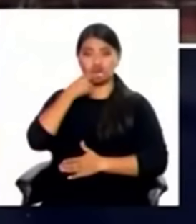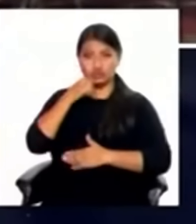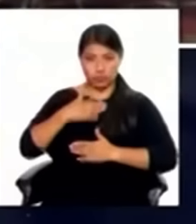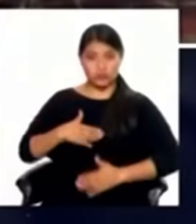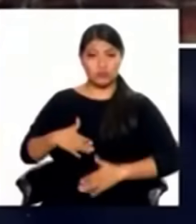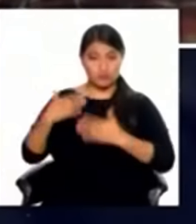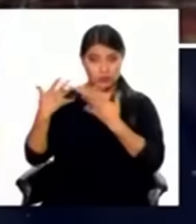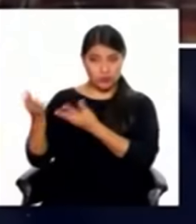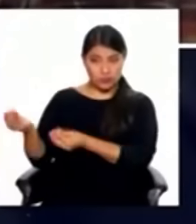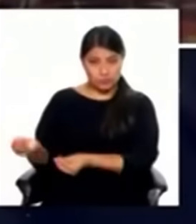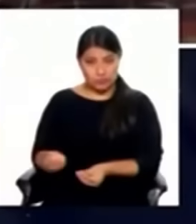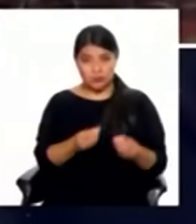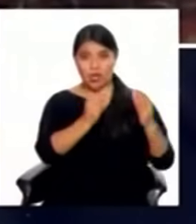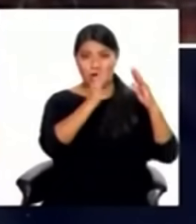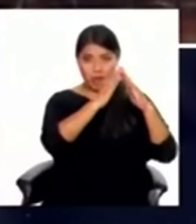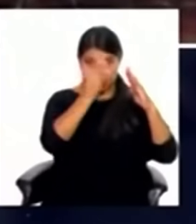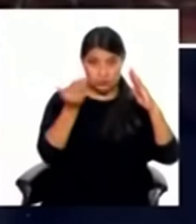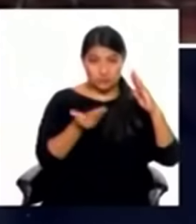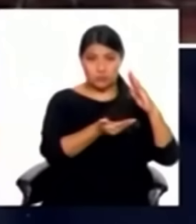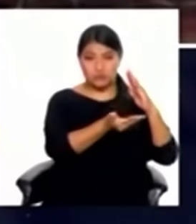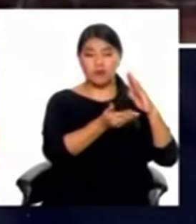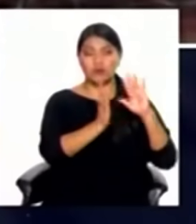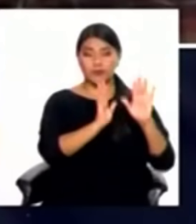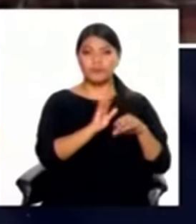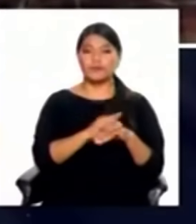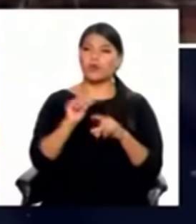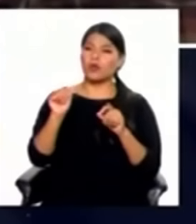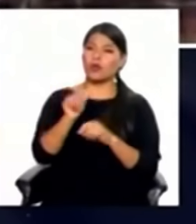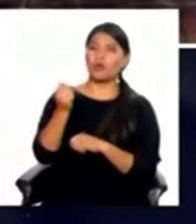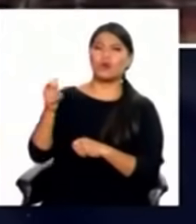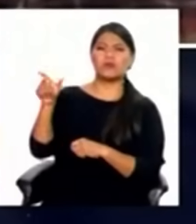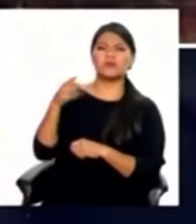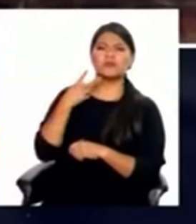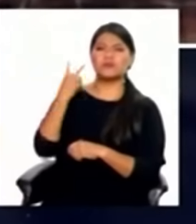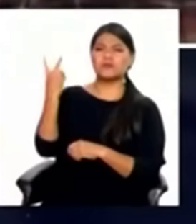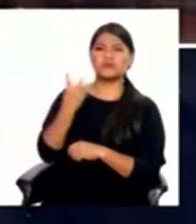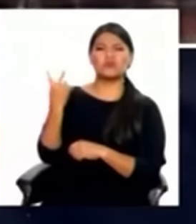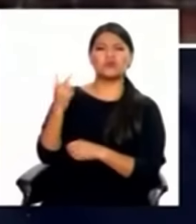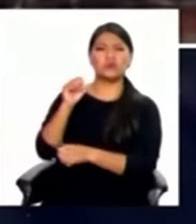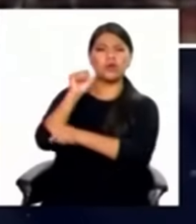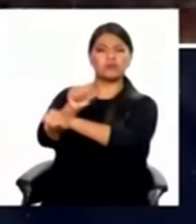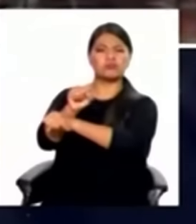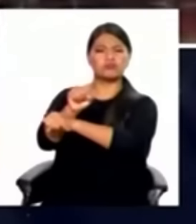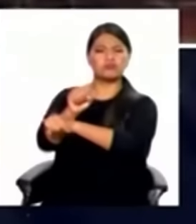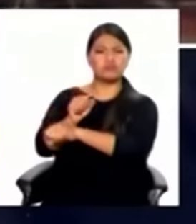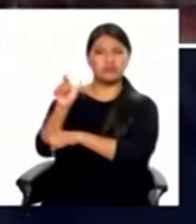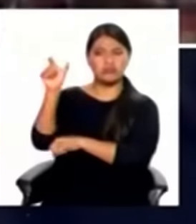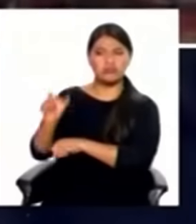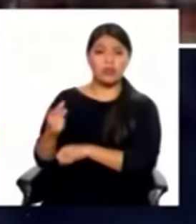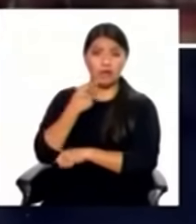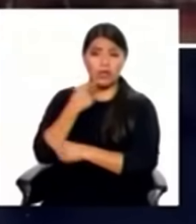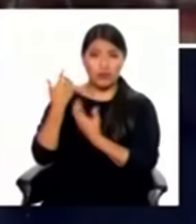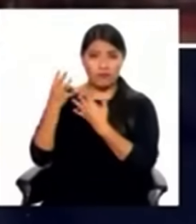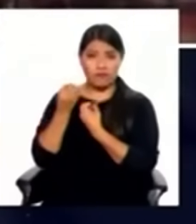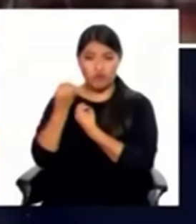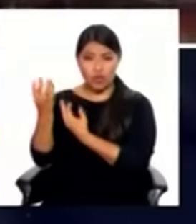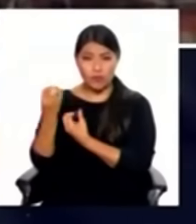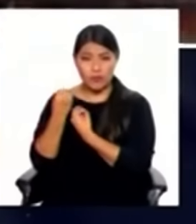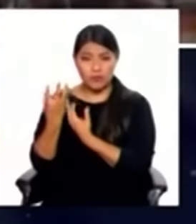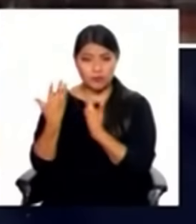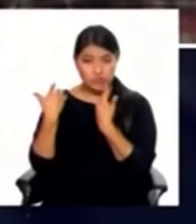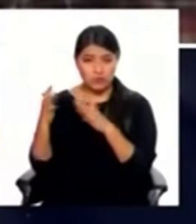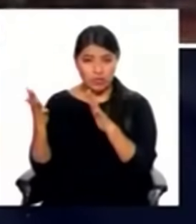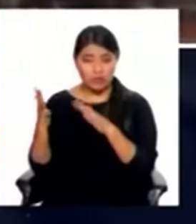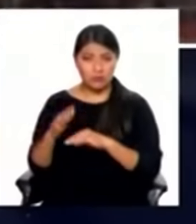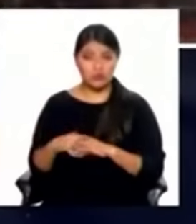ser trasladada a su casa. Y ahora, sobre el caso de los detenidos, ¿se tiene alguna manifestación inicial de ellos para